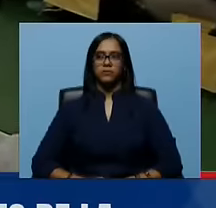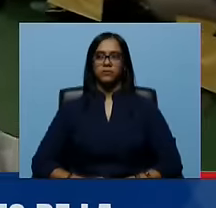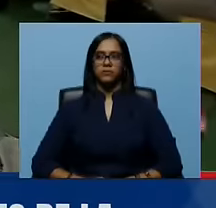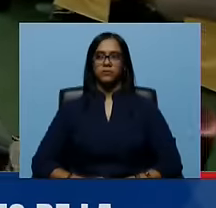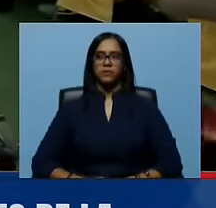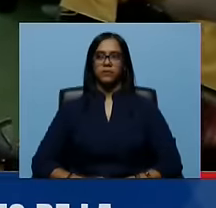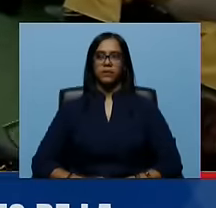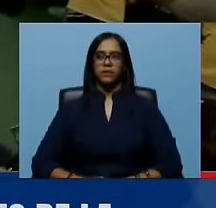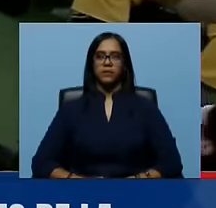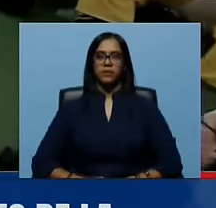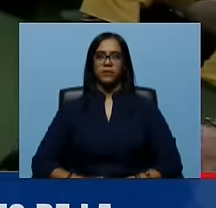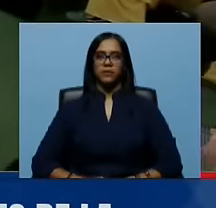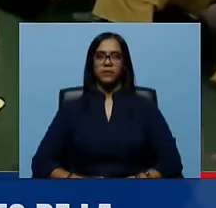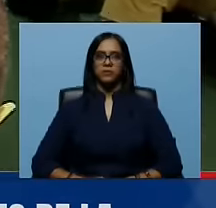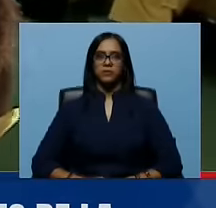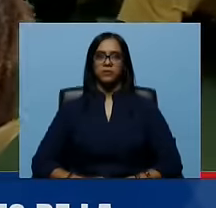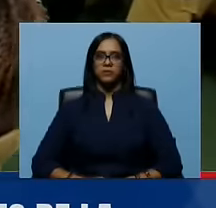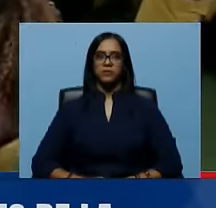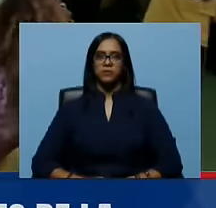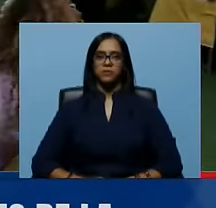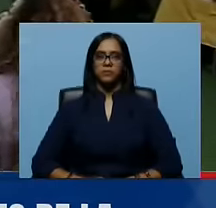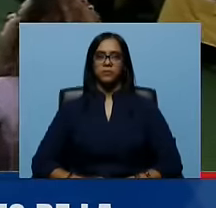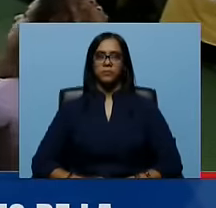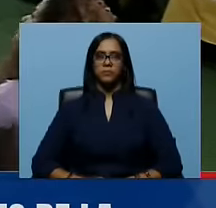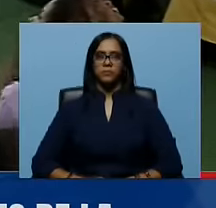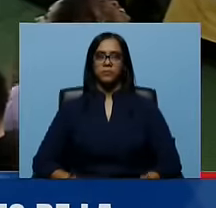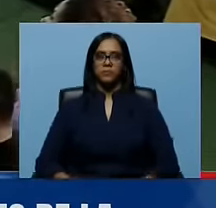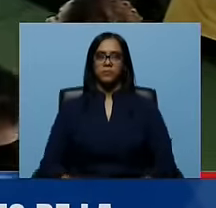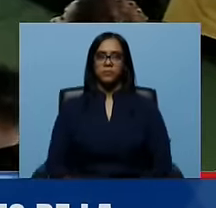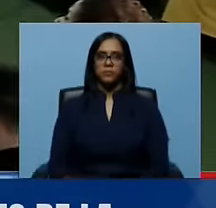la llevaremos